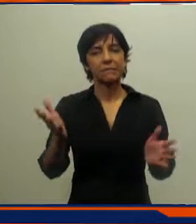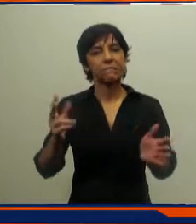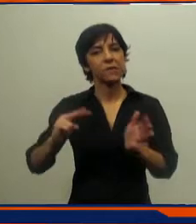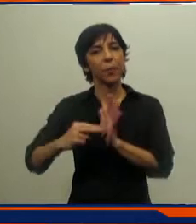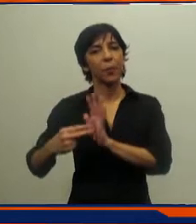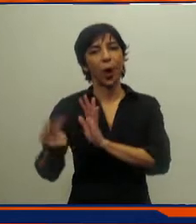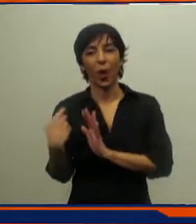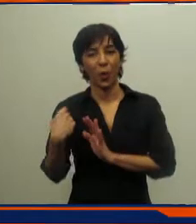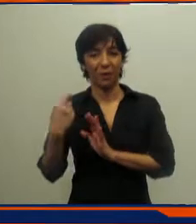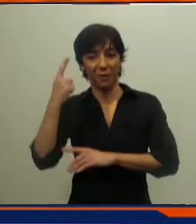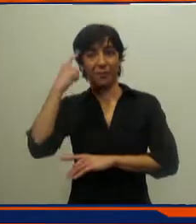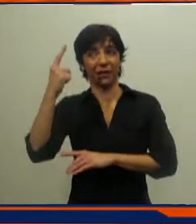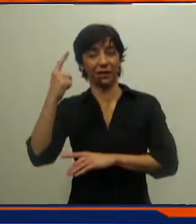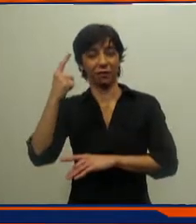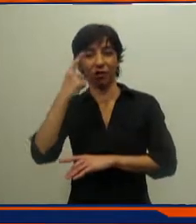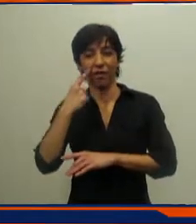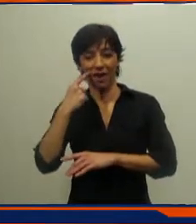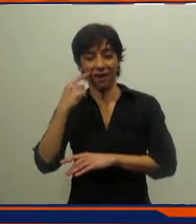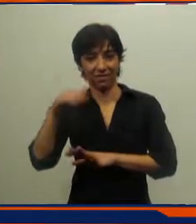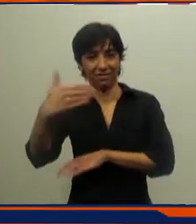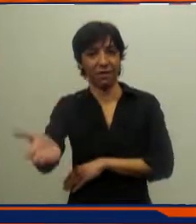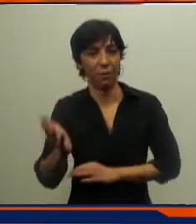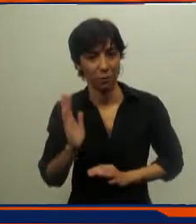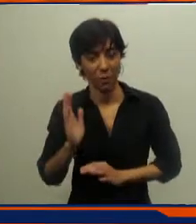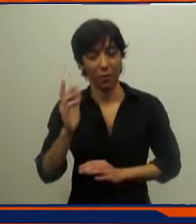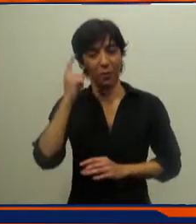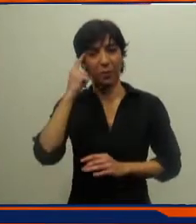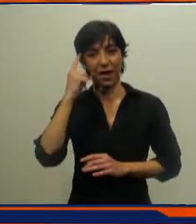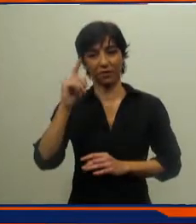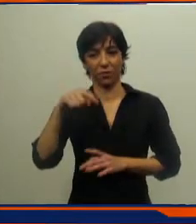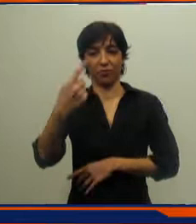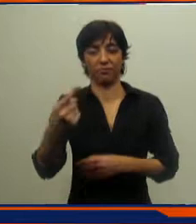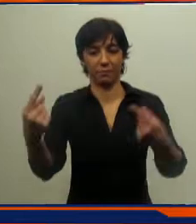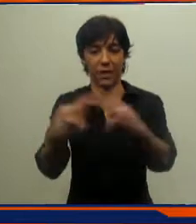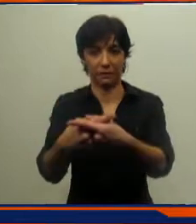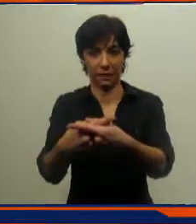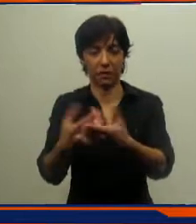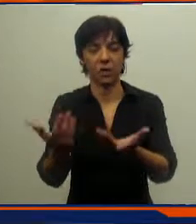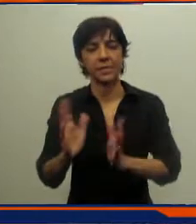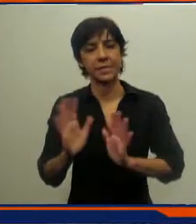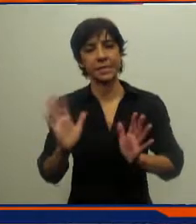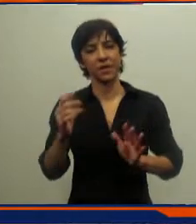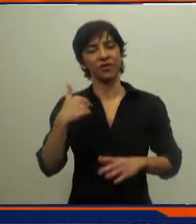para los días posteriores. Estando tan cerca del partido, prefiero no arriesgar. Por eso